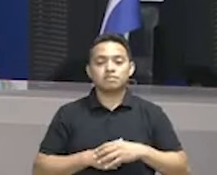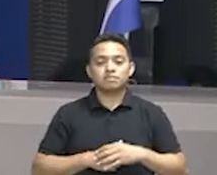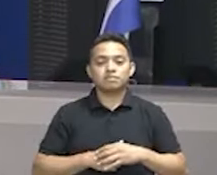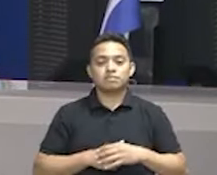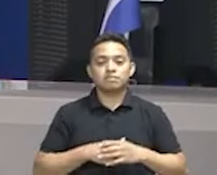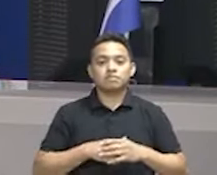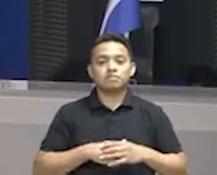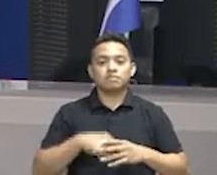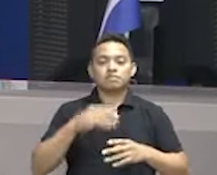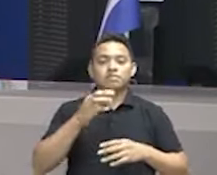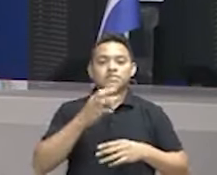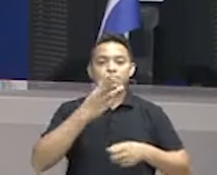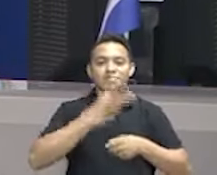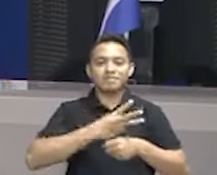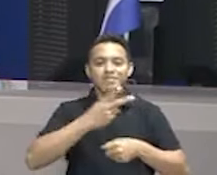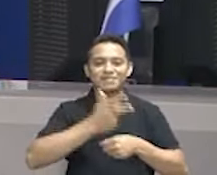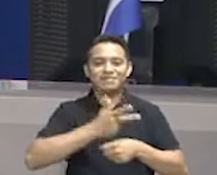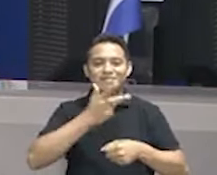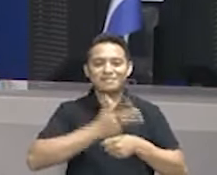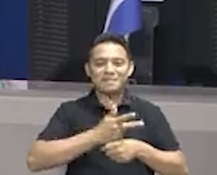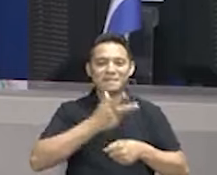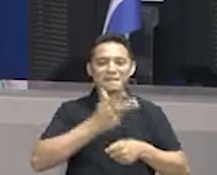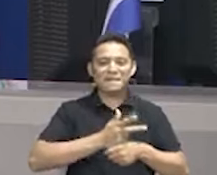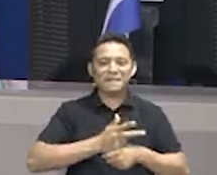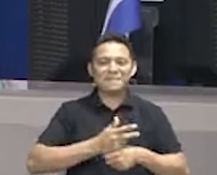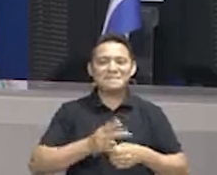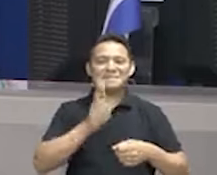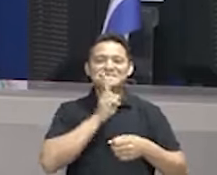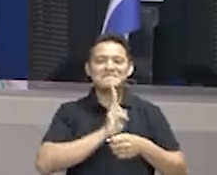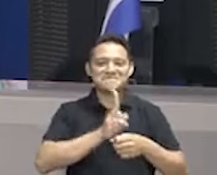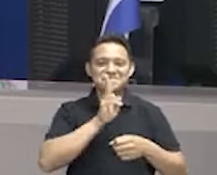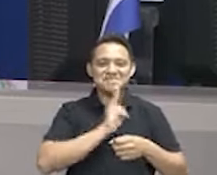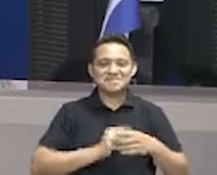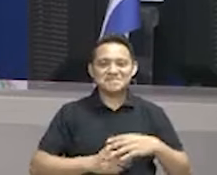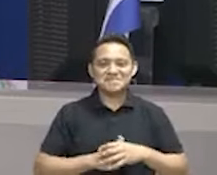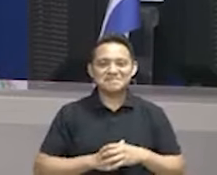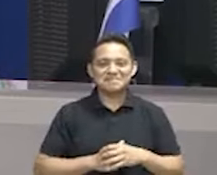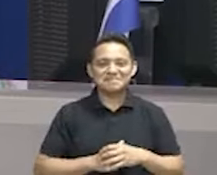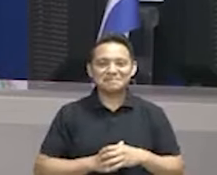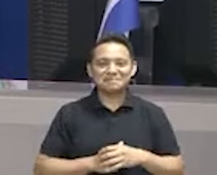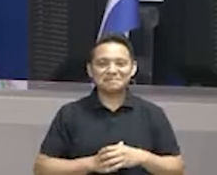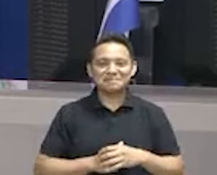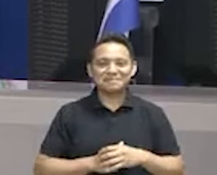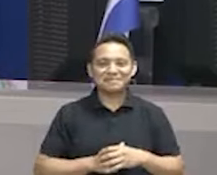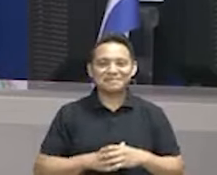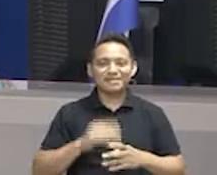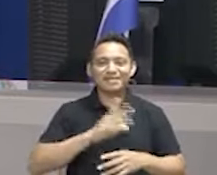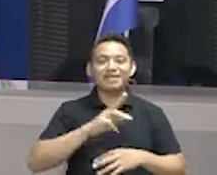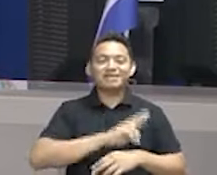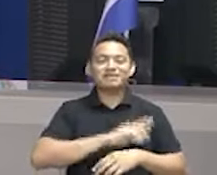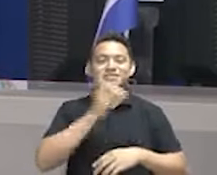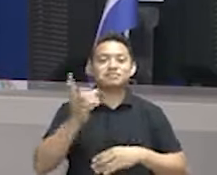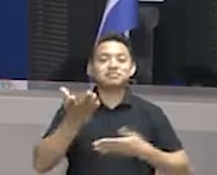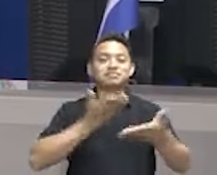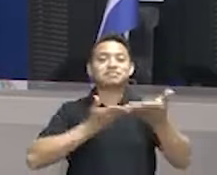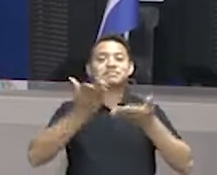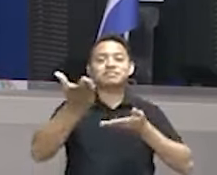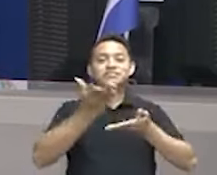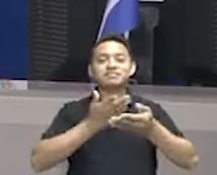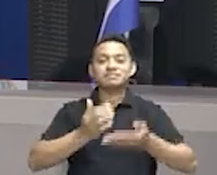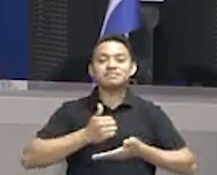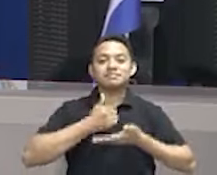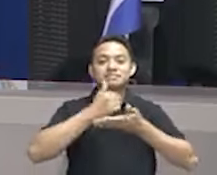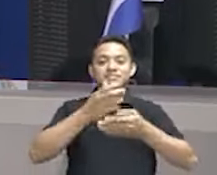de Guatemala, República de El Salvador, República de Honduras y República Dominicana, con fines de intercambio de asistencia